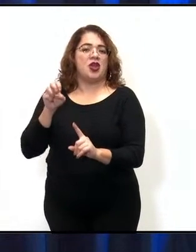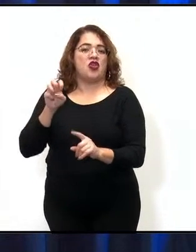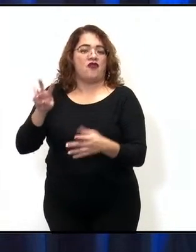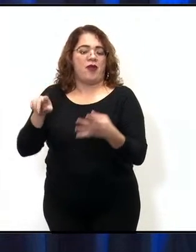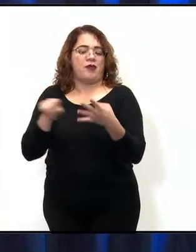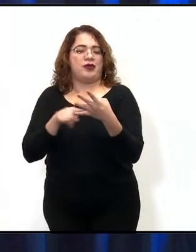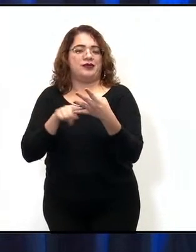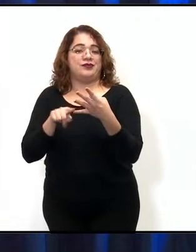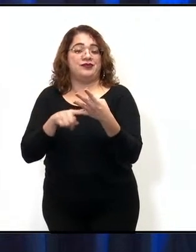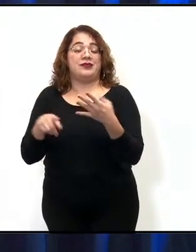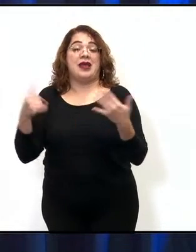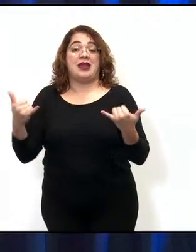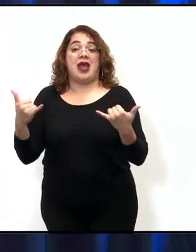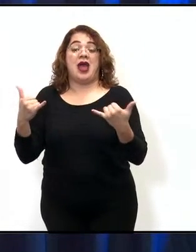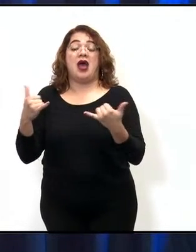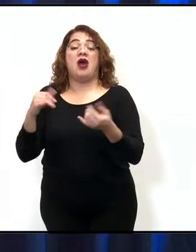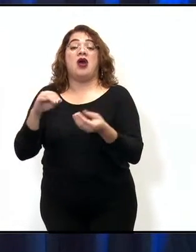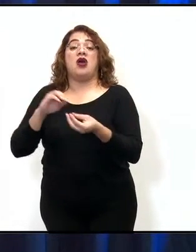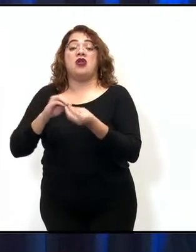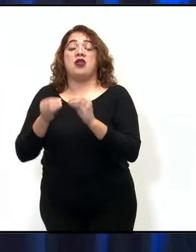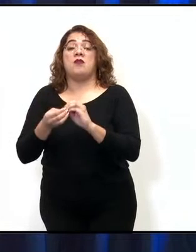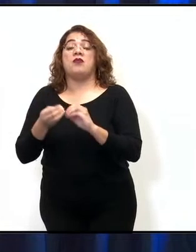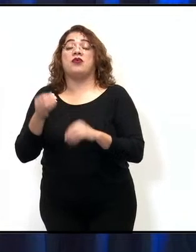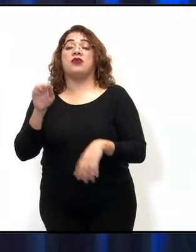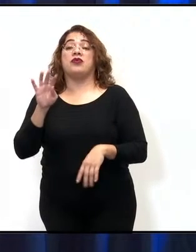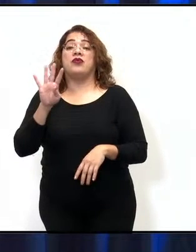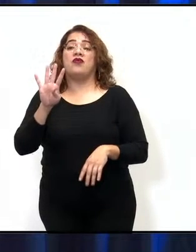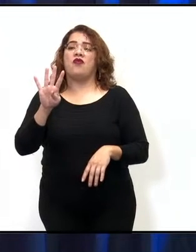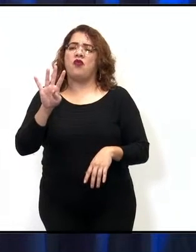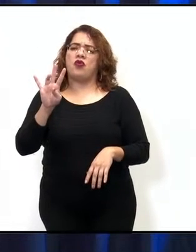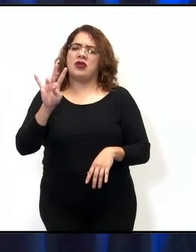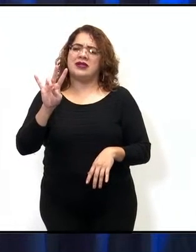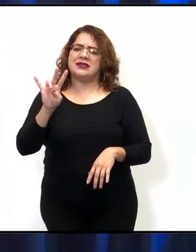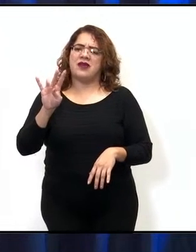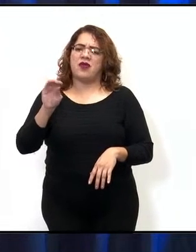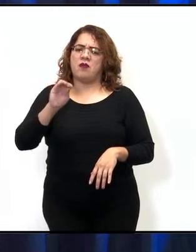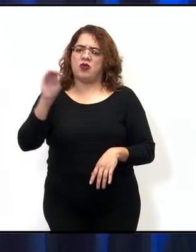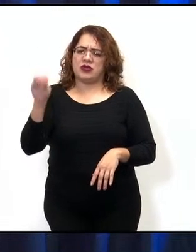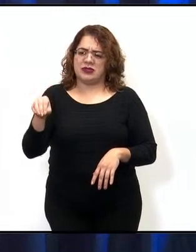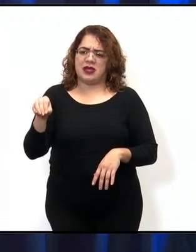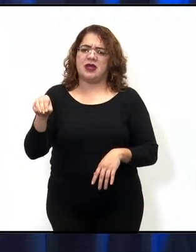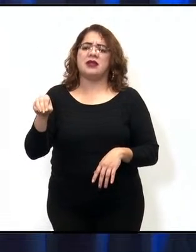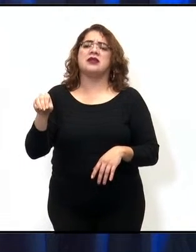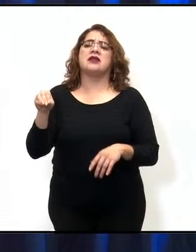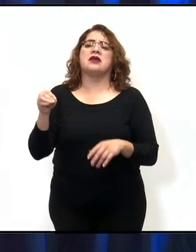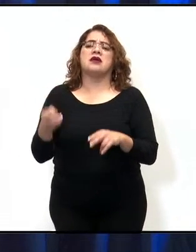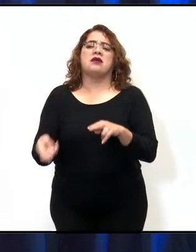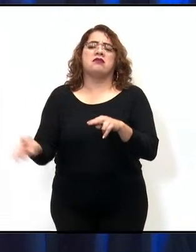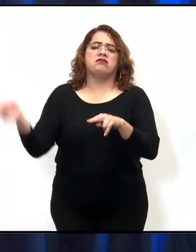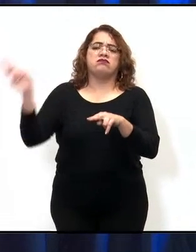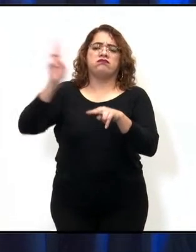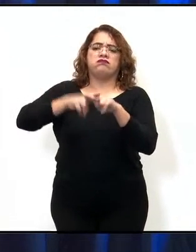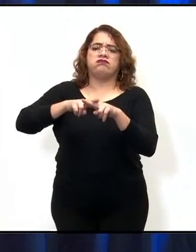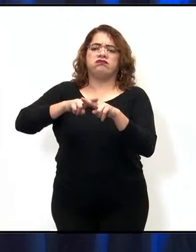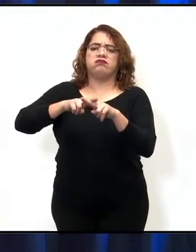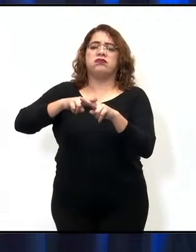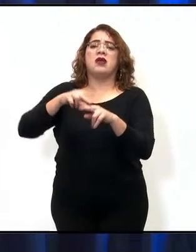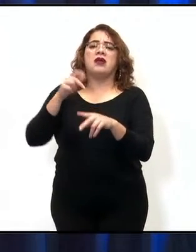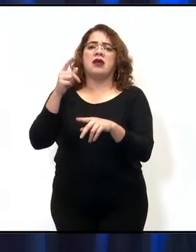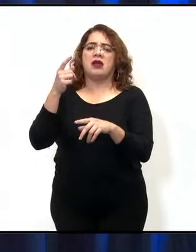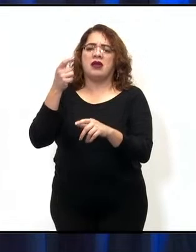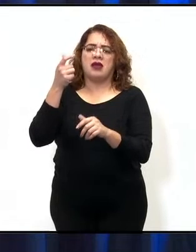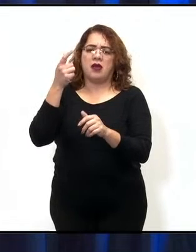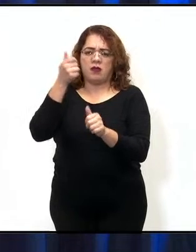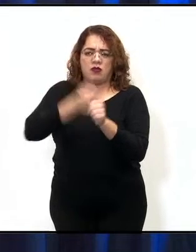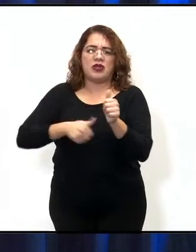número promedio de casos nuevos pasó de 47 por día el 1 de noviembre a más de